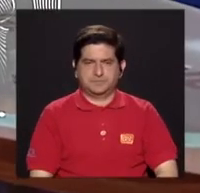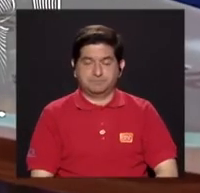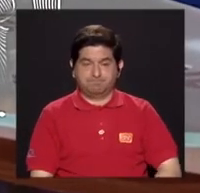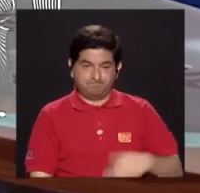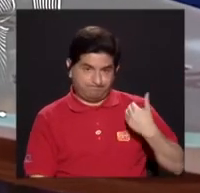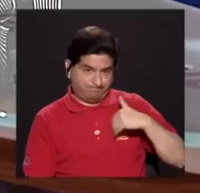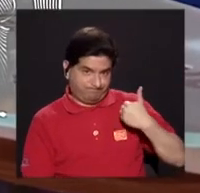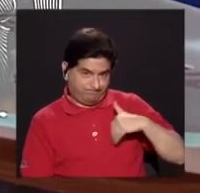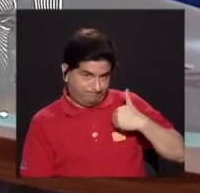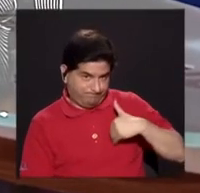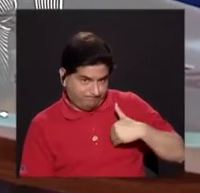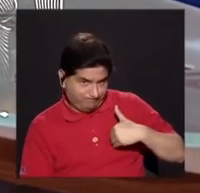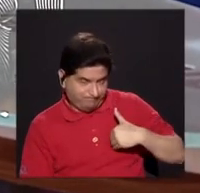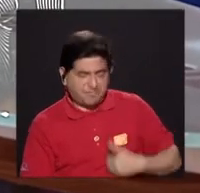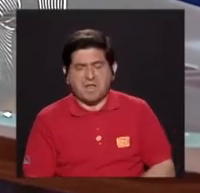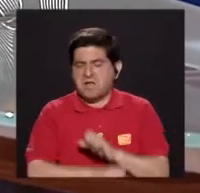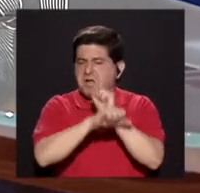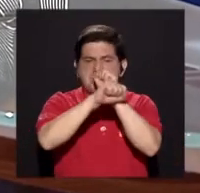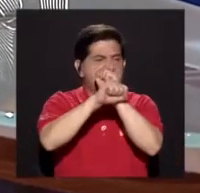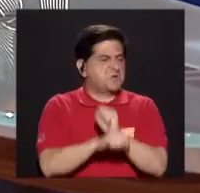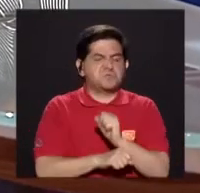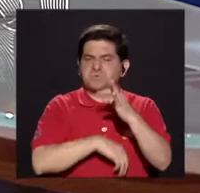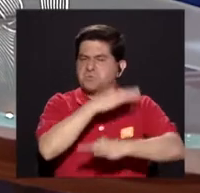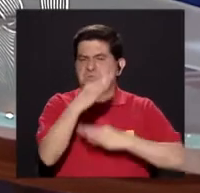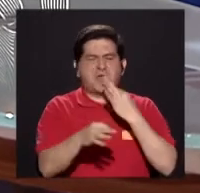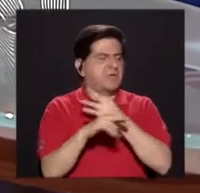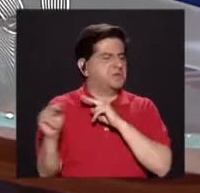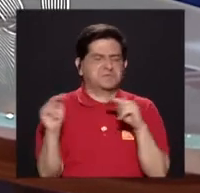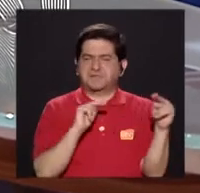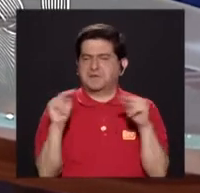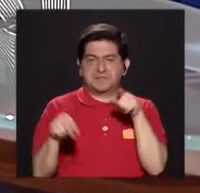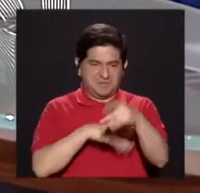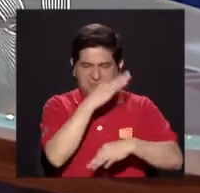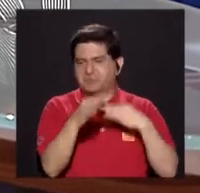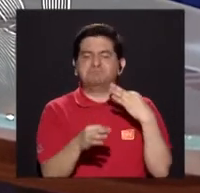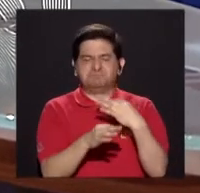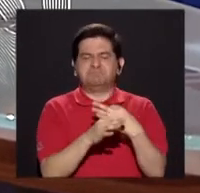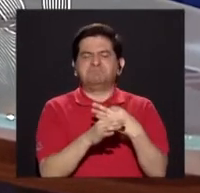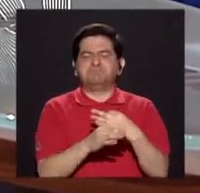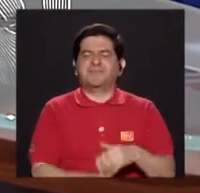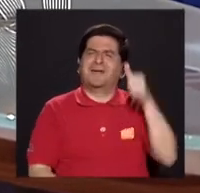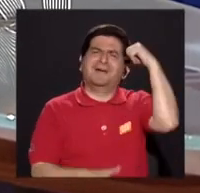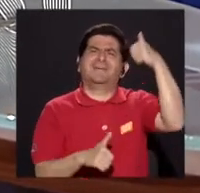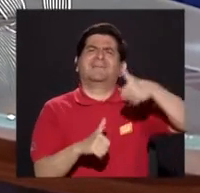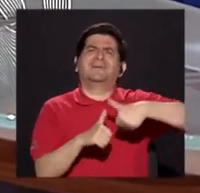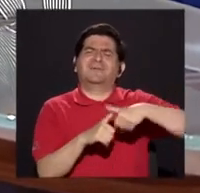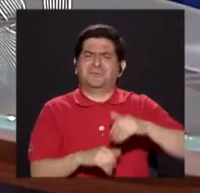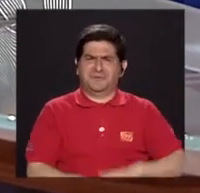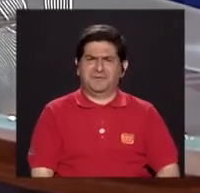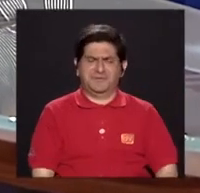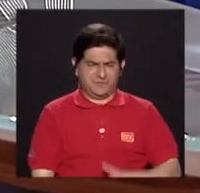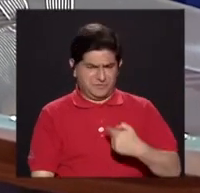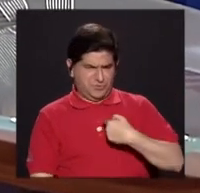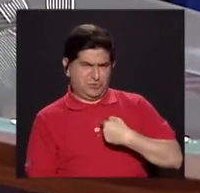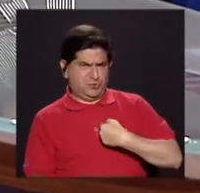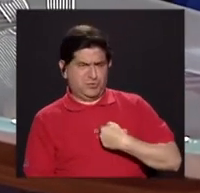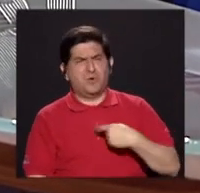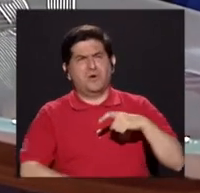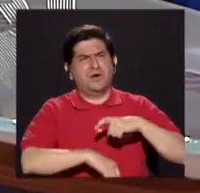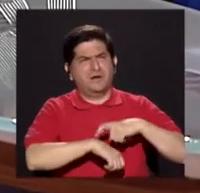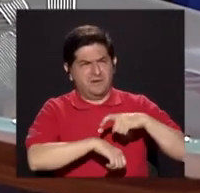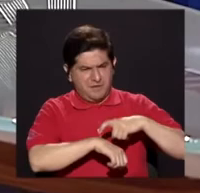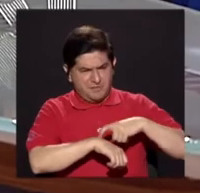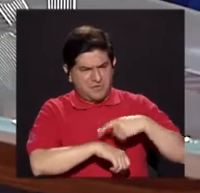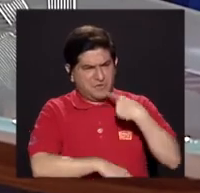varones están acostumbrados a ese tipo de negociaciones. Recuerdo que a mí me tocó en un periodo en el